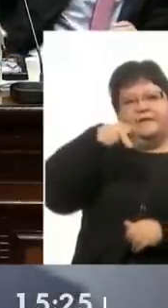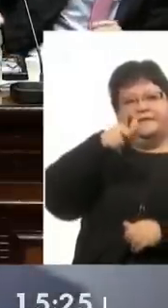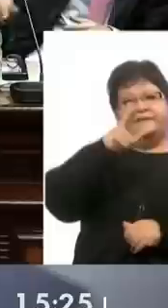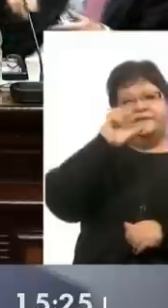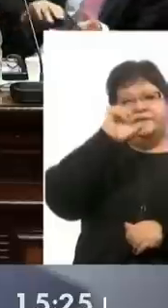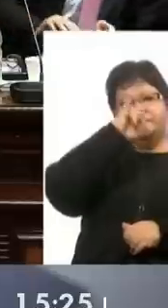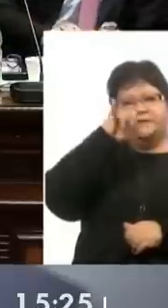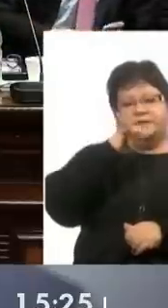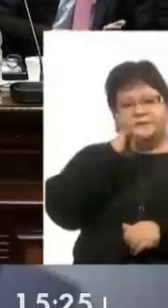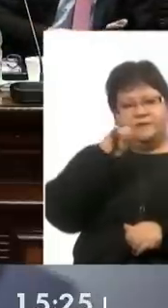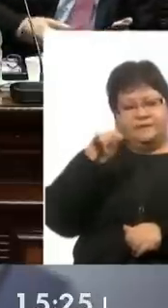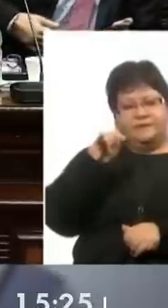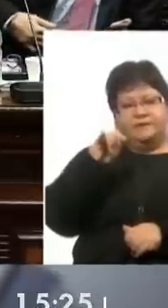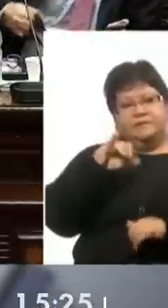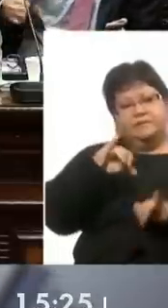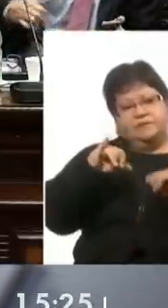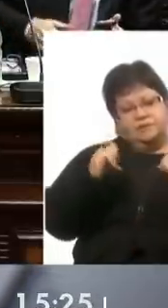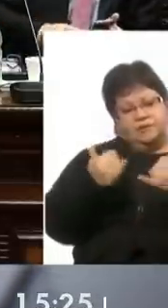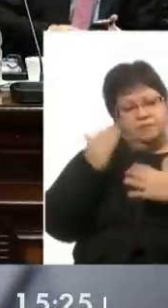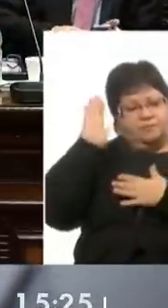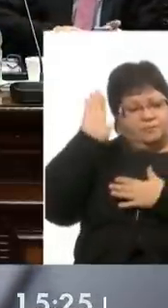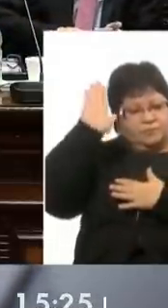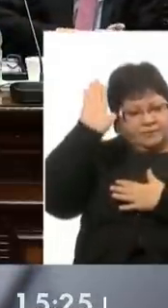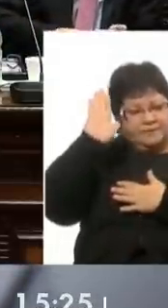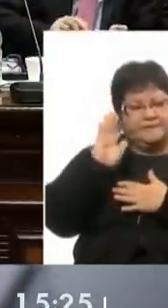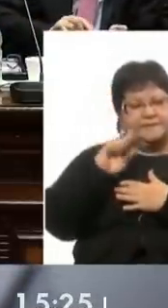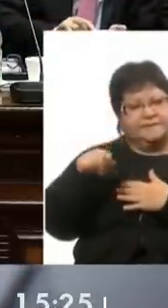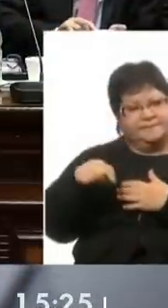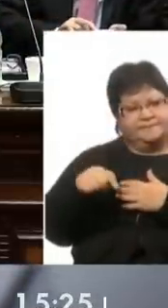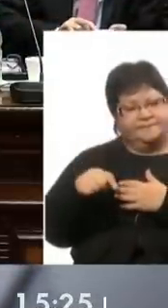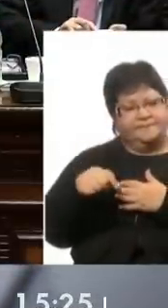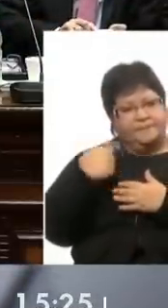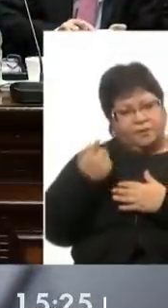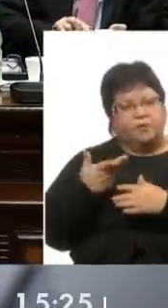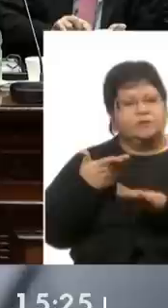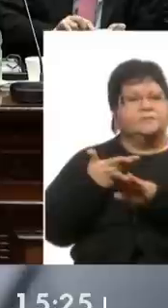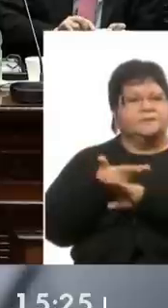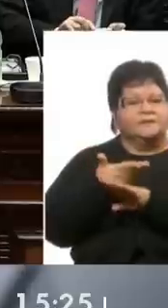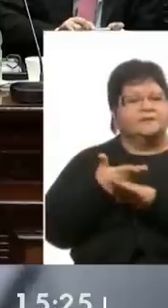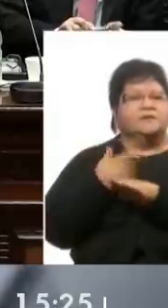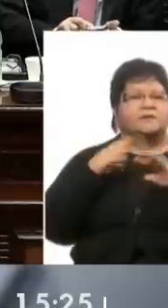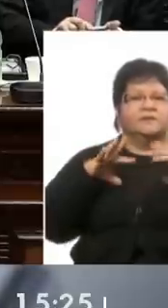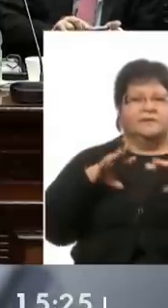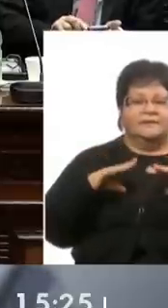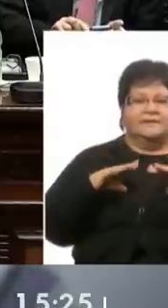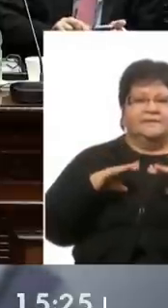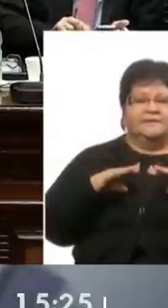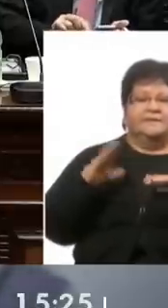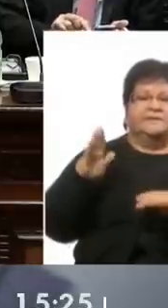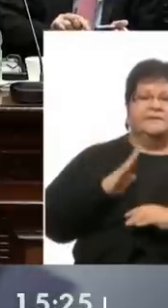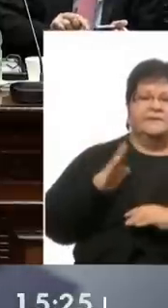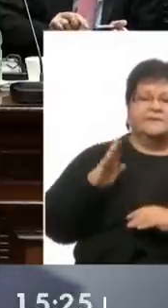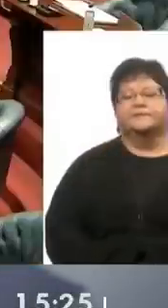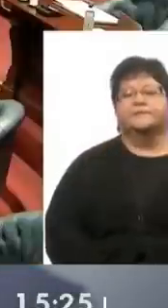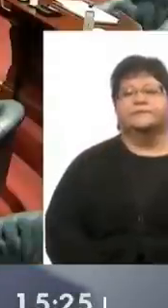El compromiso es ¿qué es lo que quiere el pueblo cuando vota? Es que los legisladores trabajen. Y vamos a trabajar y no vamos